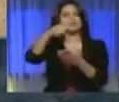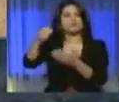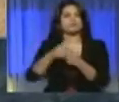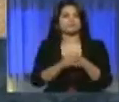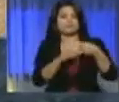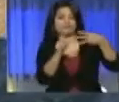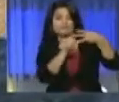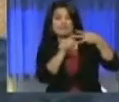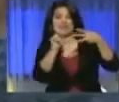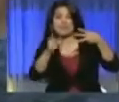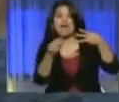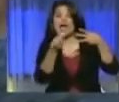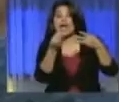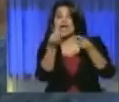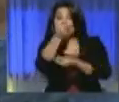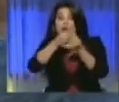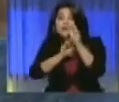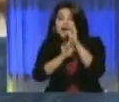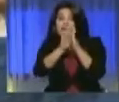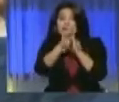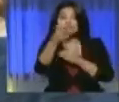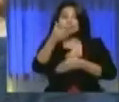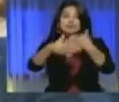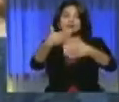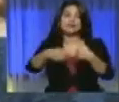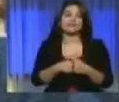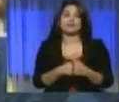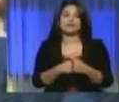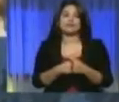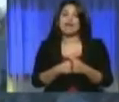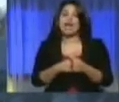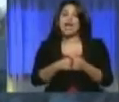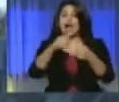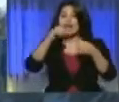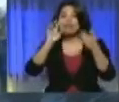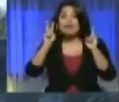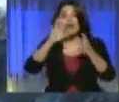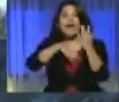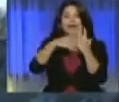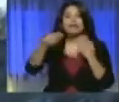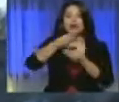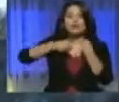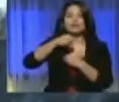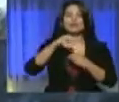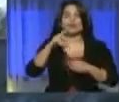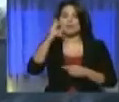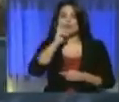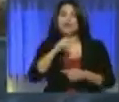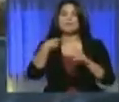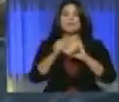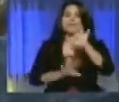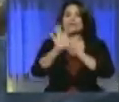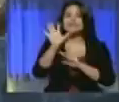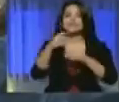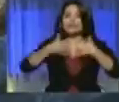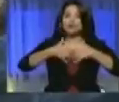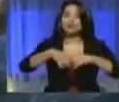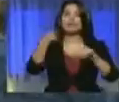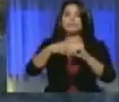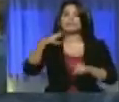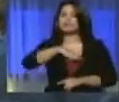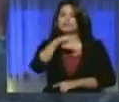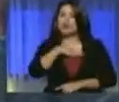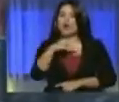recuperación económica, avance económico. Agenda Económica Bolivariana, sus 15 motores, gran misión, abastecimiento soberano y los